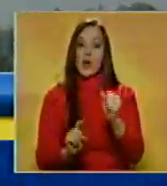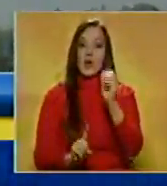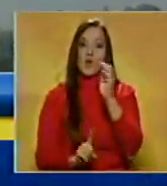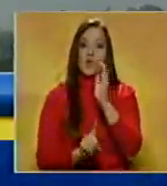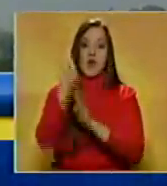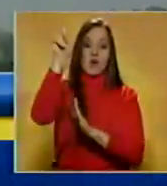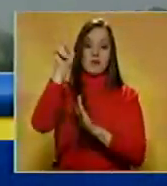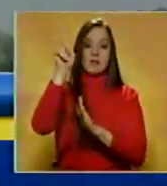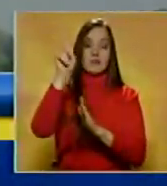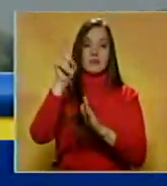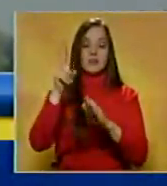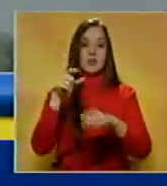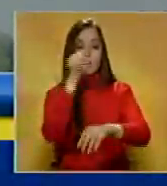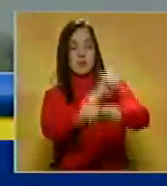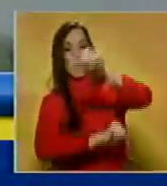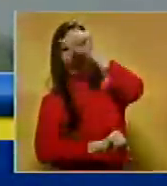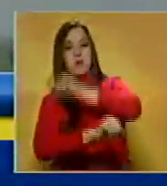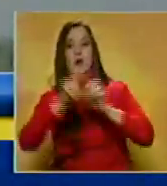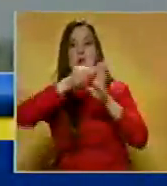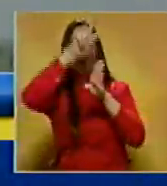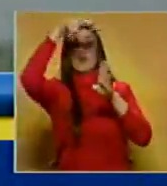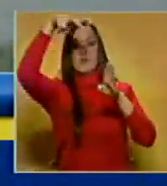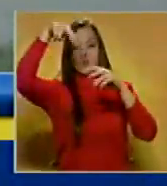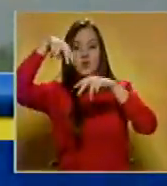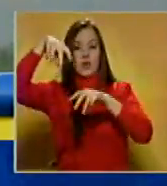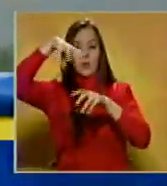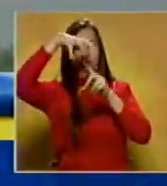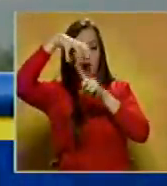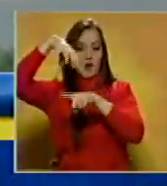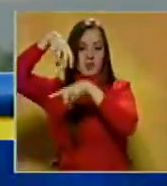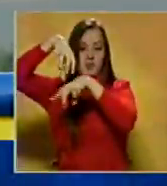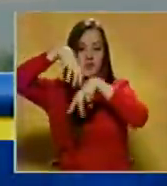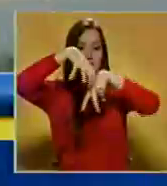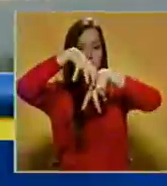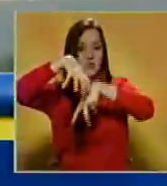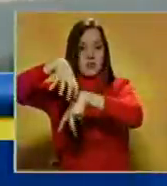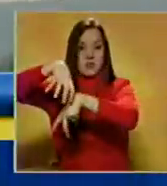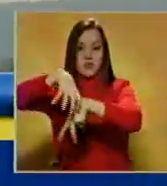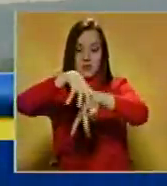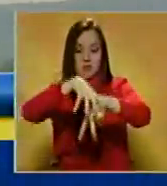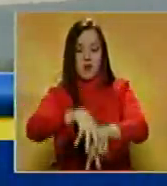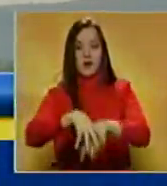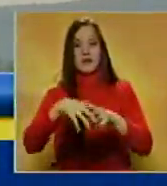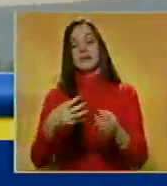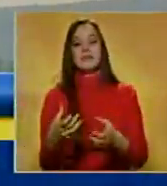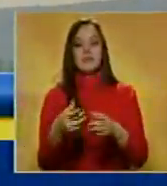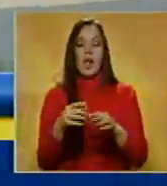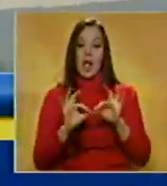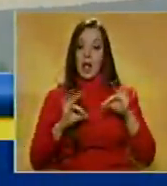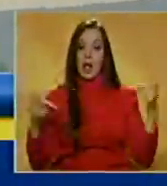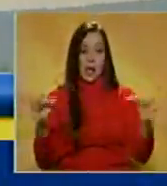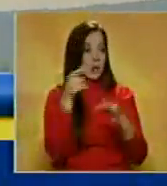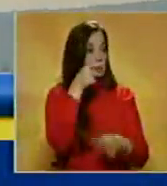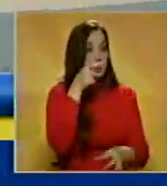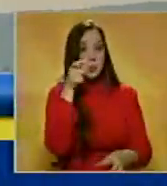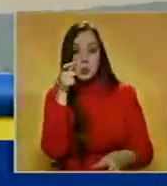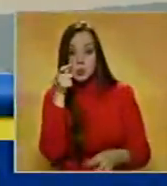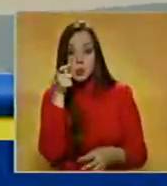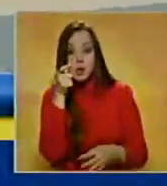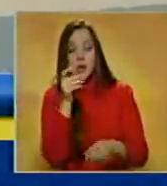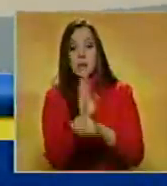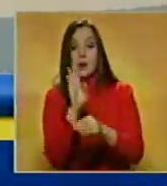de la aeronave y solo sufrió heridas leves. El cuerpo de bomberos de la zona acordonó el lugar del suceso al existir el peligro de